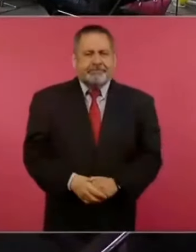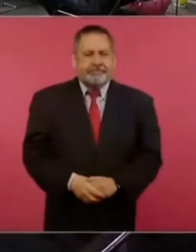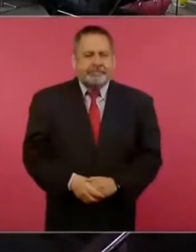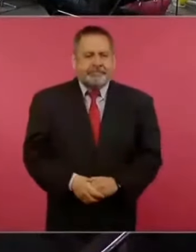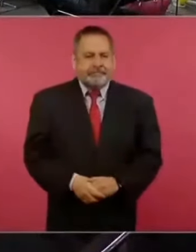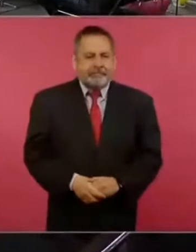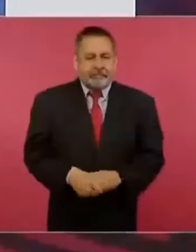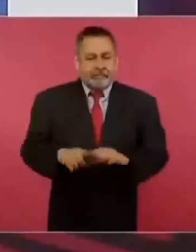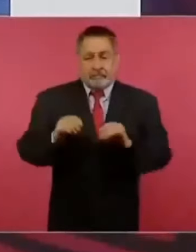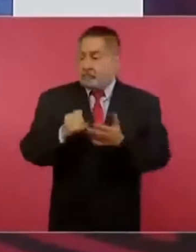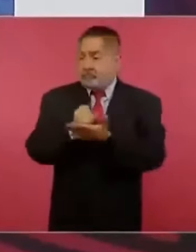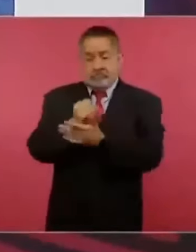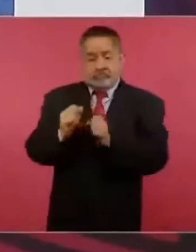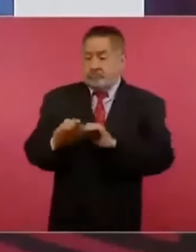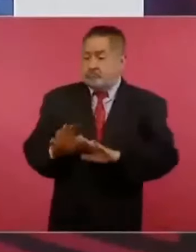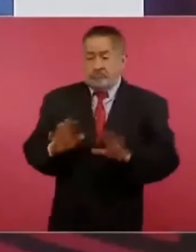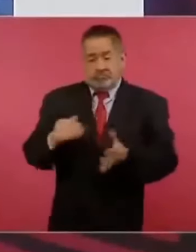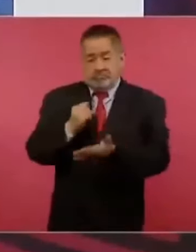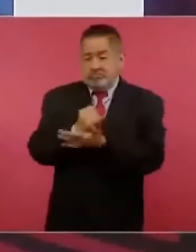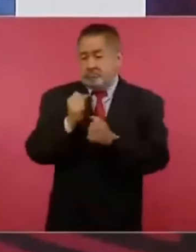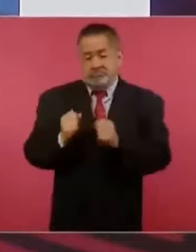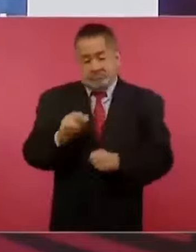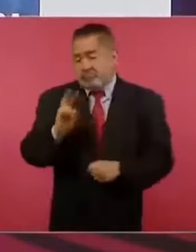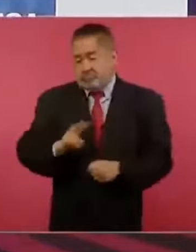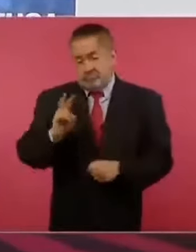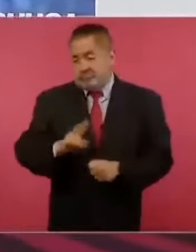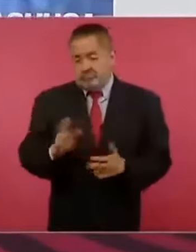Dando con 8.